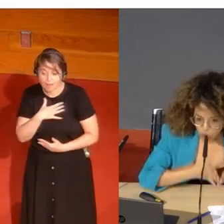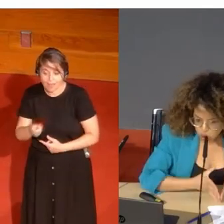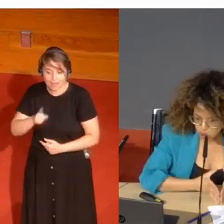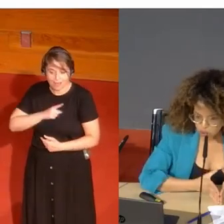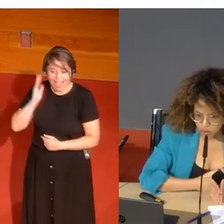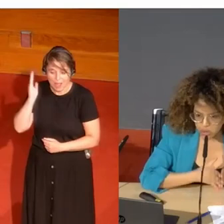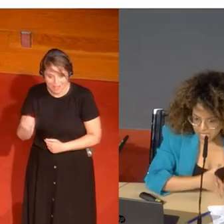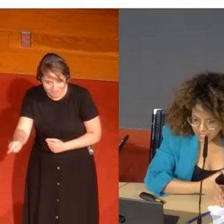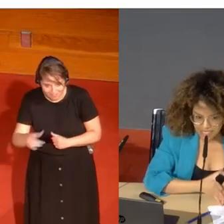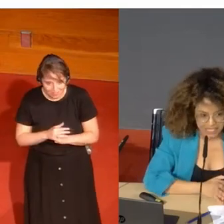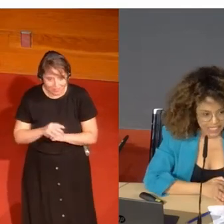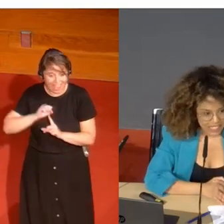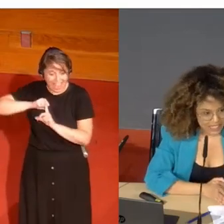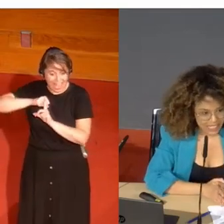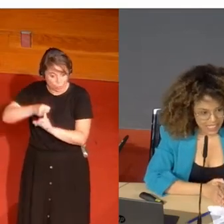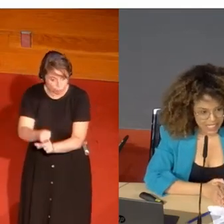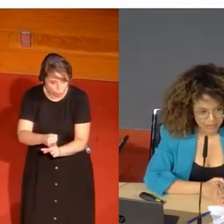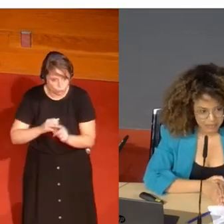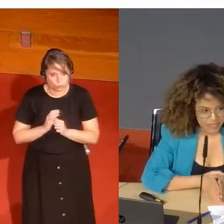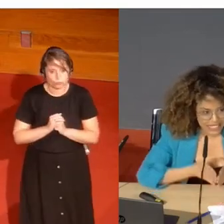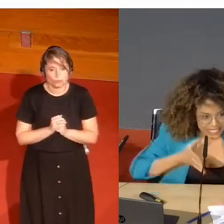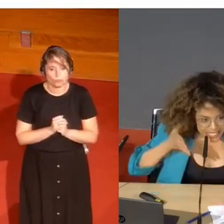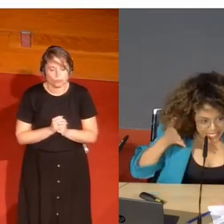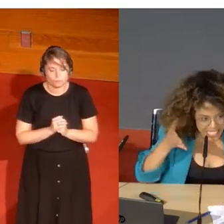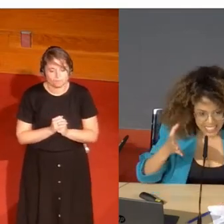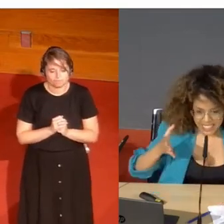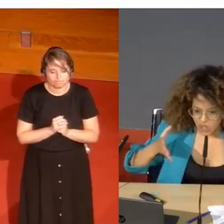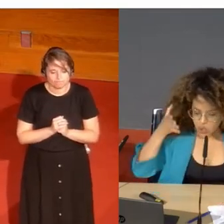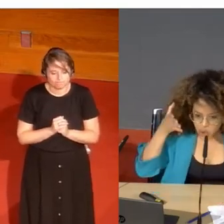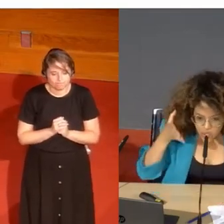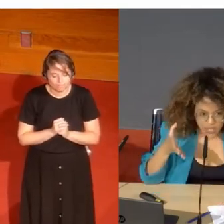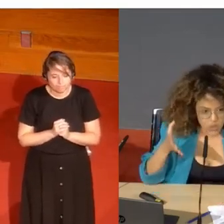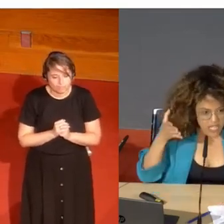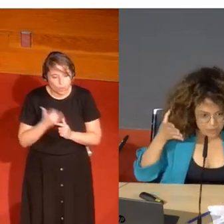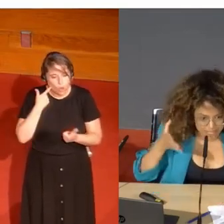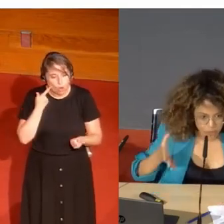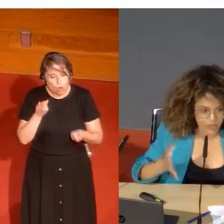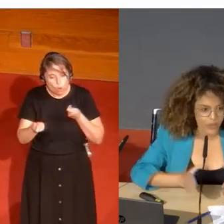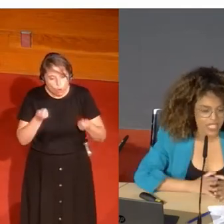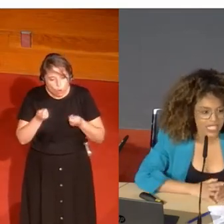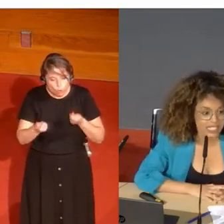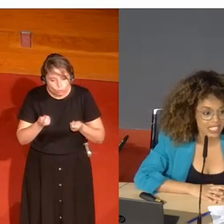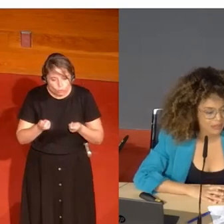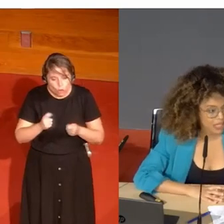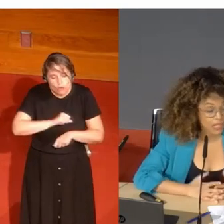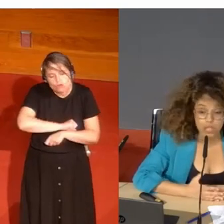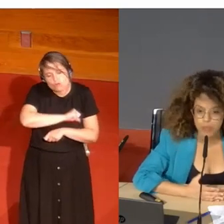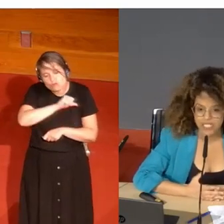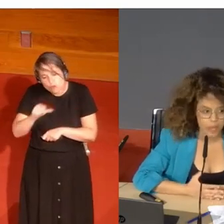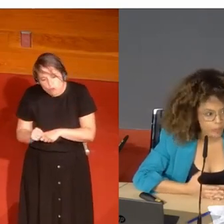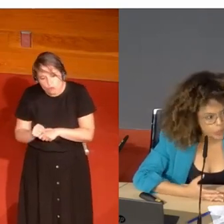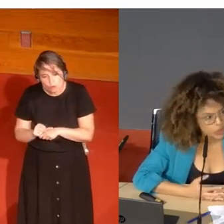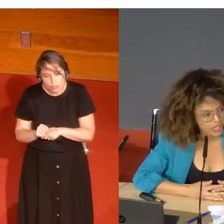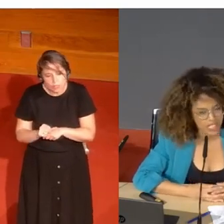de de acoso constante de de intentar controlarnos las 24 horas del día que que